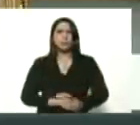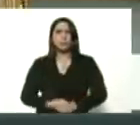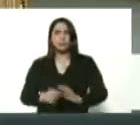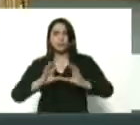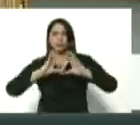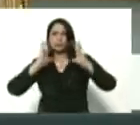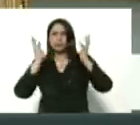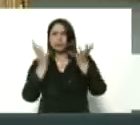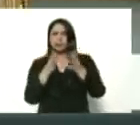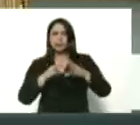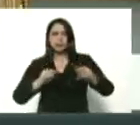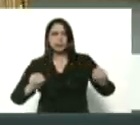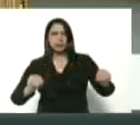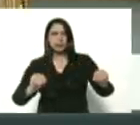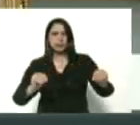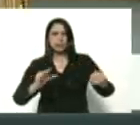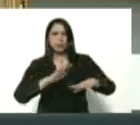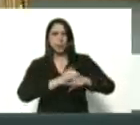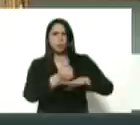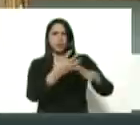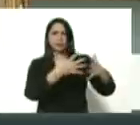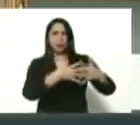planeta Tierra, por parte de Estados Unidos.